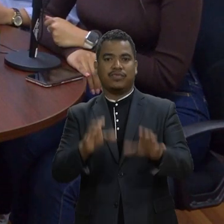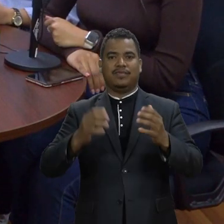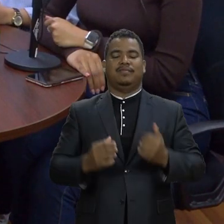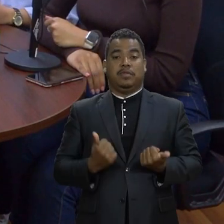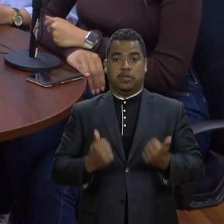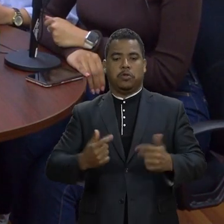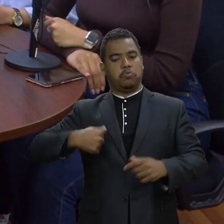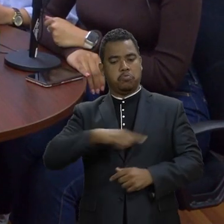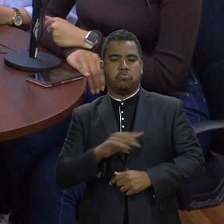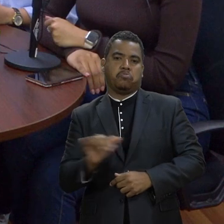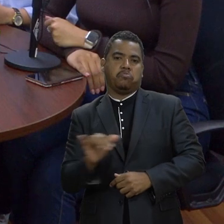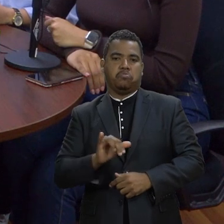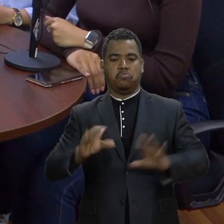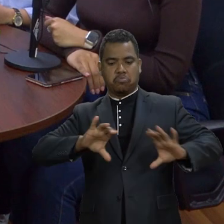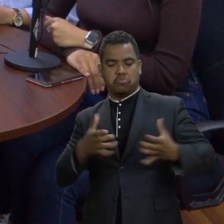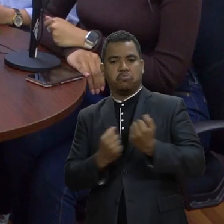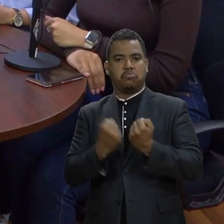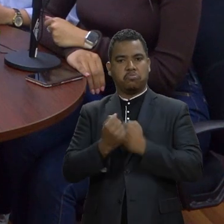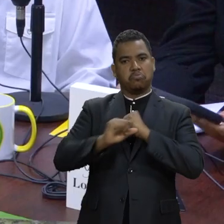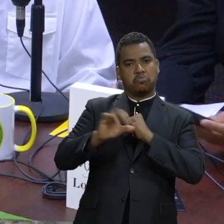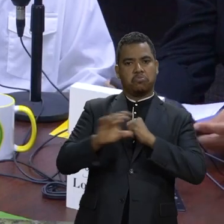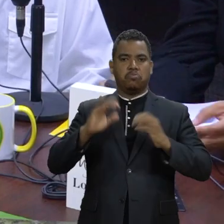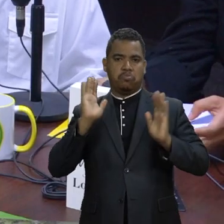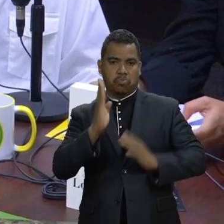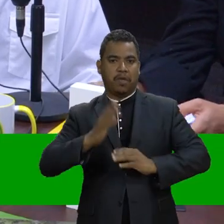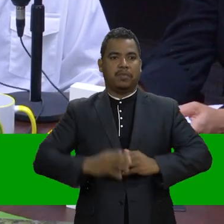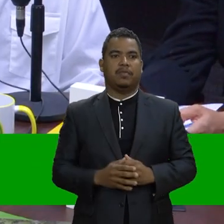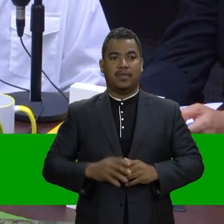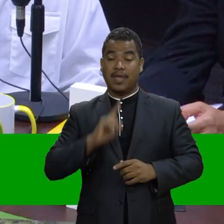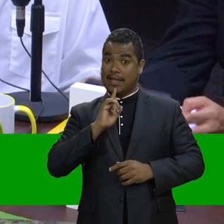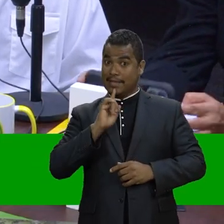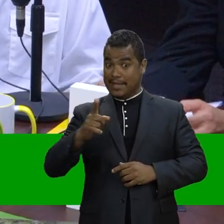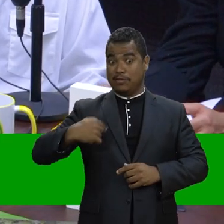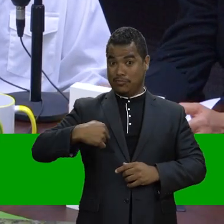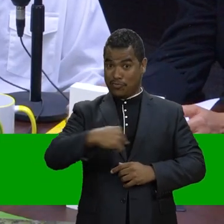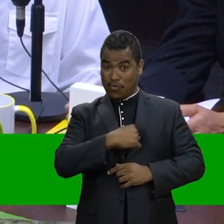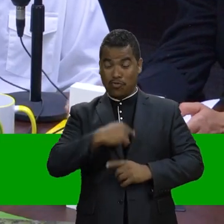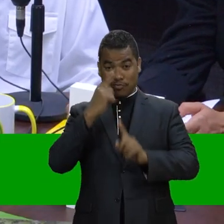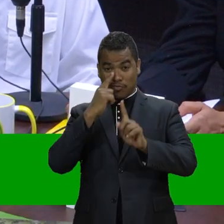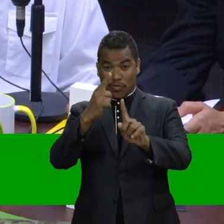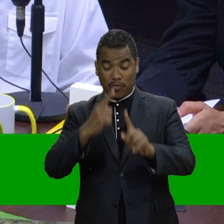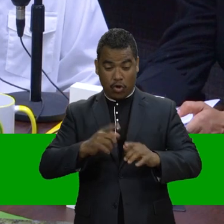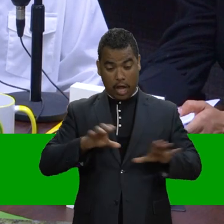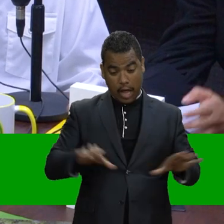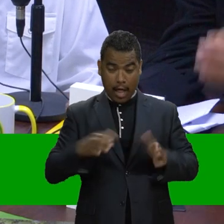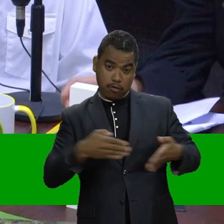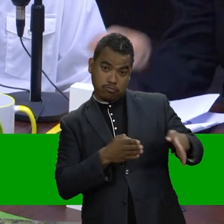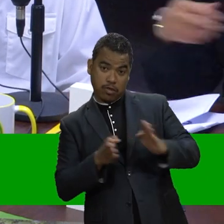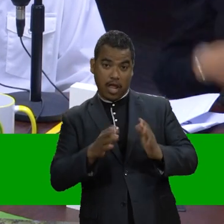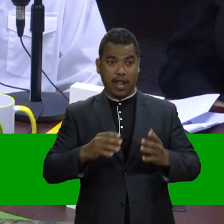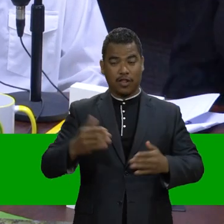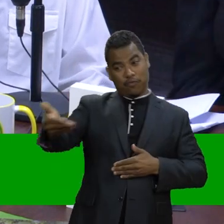nosotros. Totalmente, tú lo has dicho, John. Y ya que conocen el propósito del nombre de nuestro podcast, hablando de hacer camino al andar,